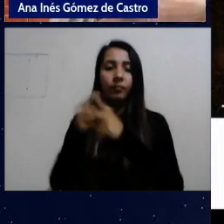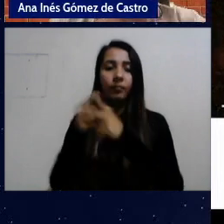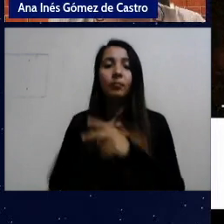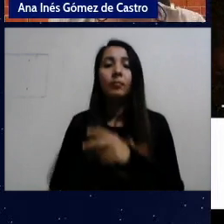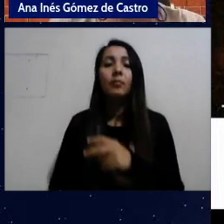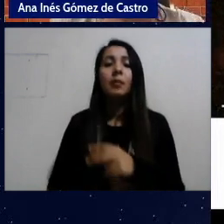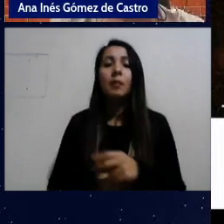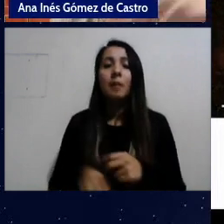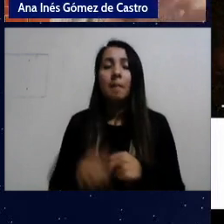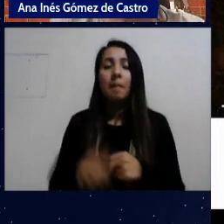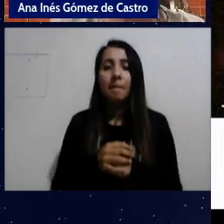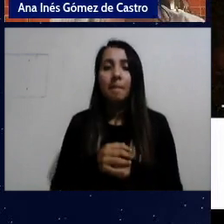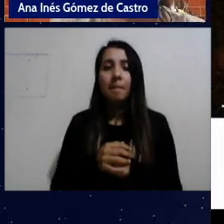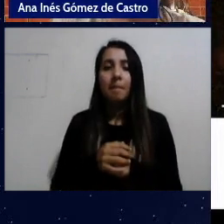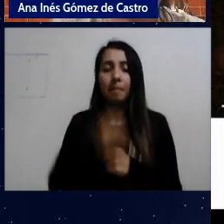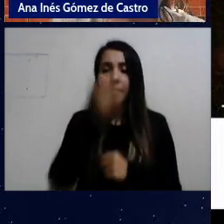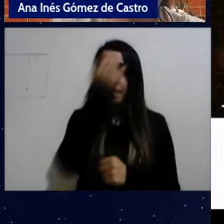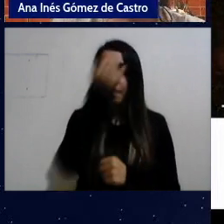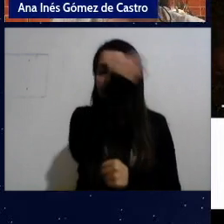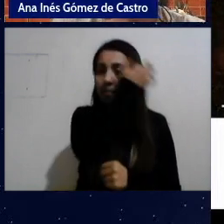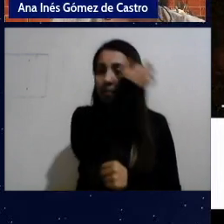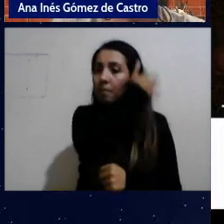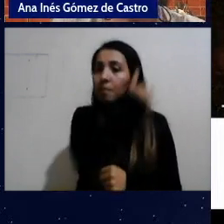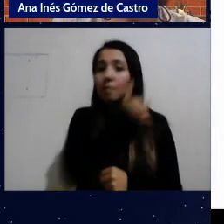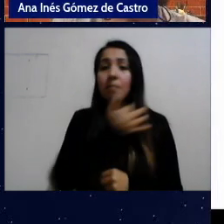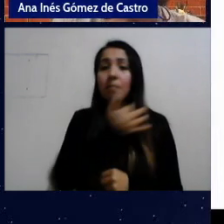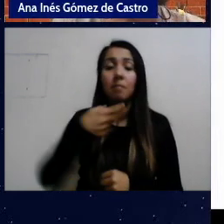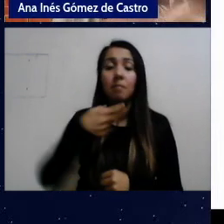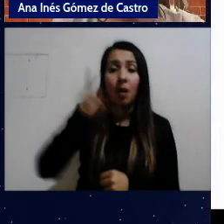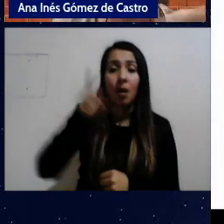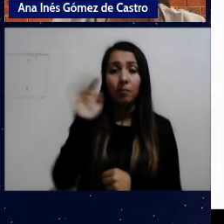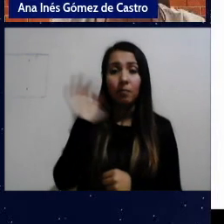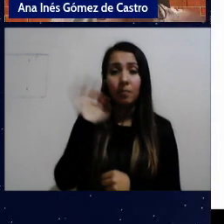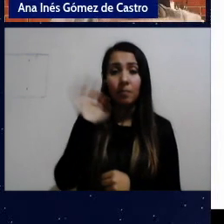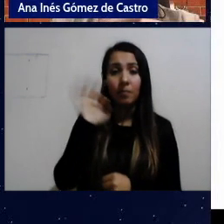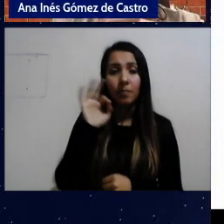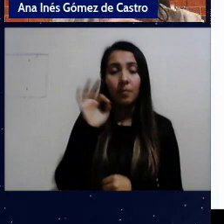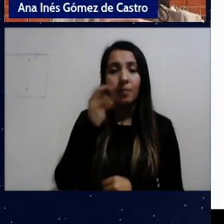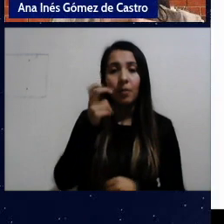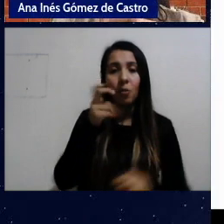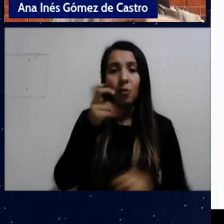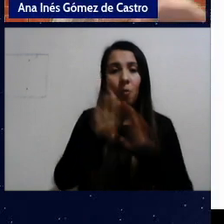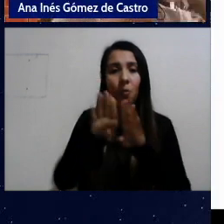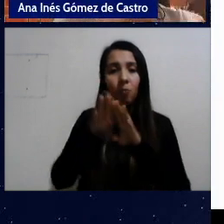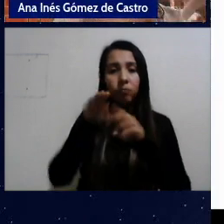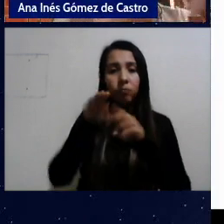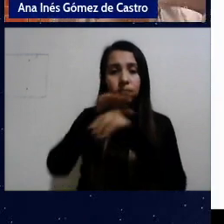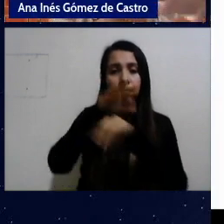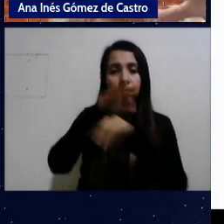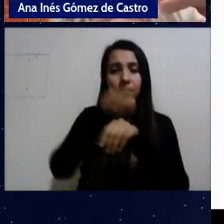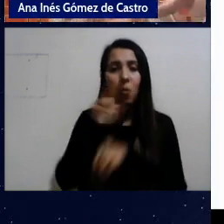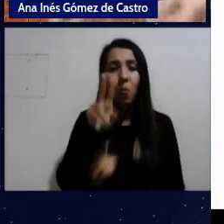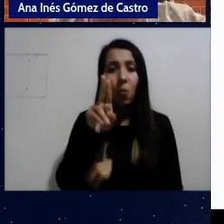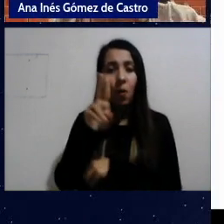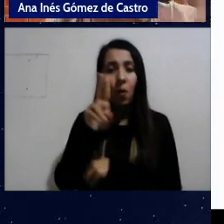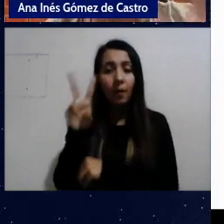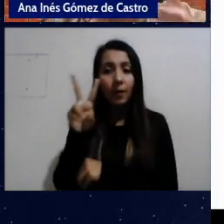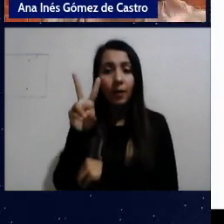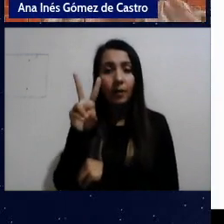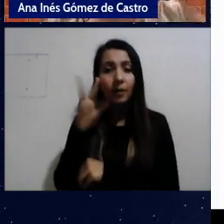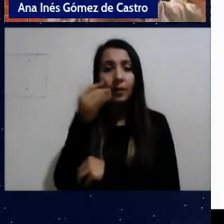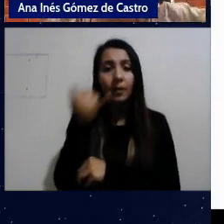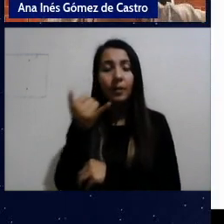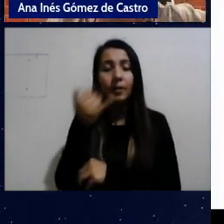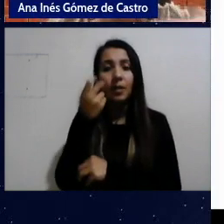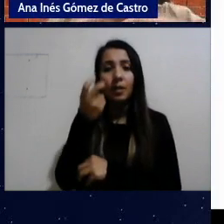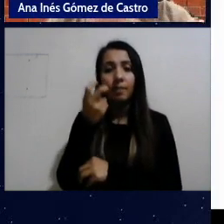si vosotros tenéis en cuenta el efecto de la radiación ultravioleta y tenéis en cuenta el efecto de esta radiación sobre el polvo en